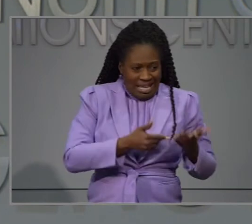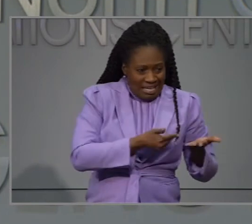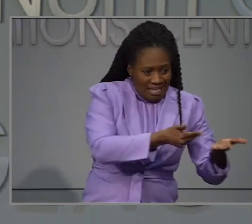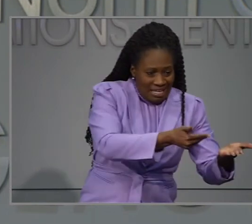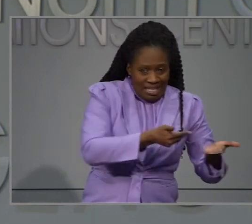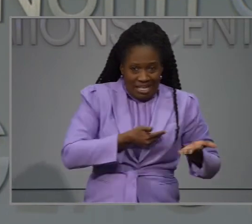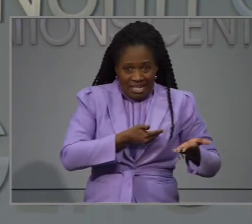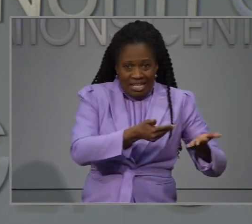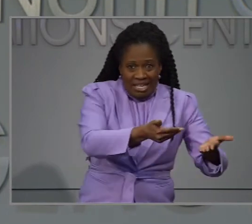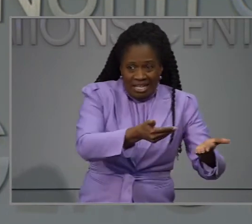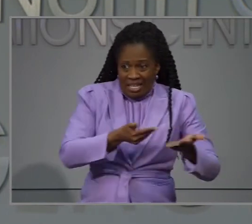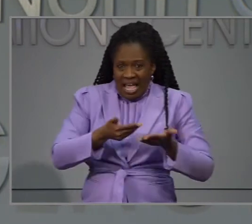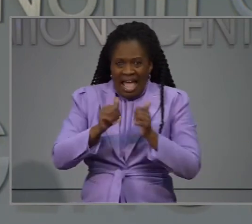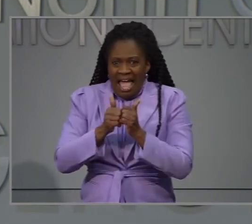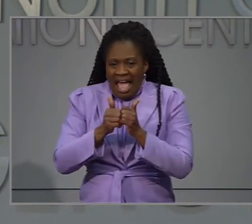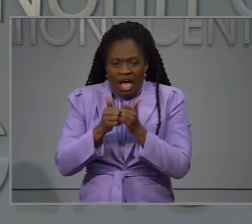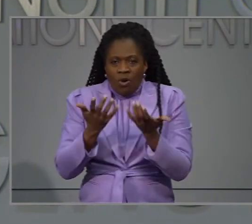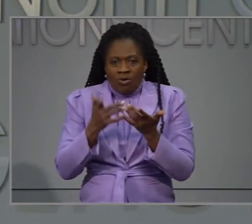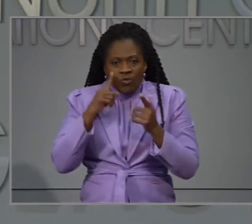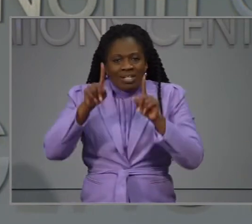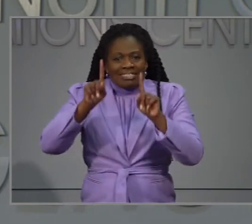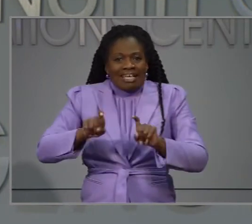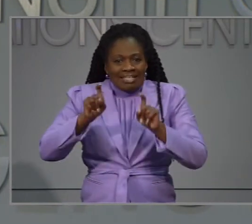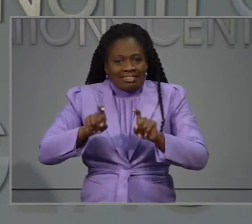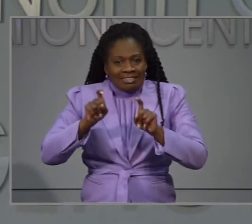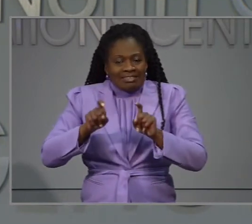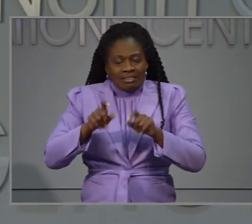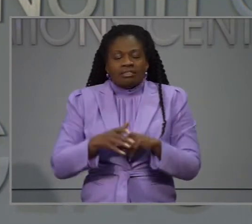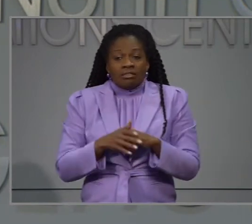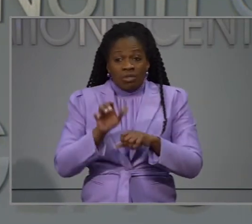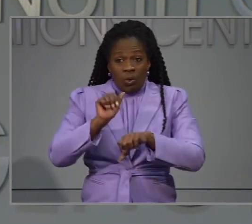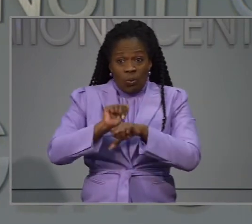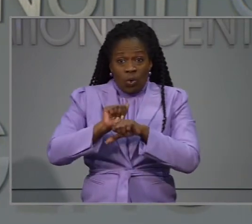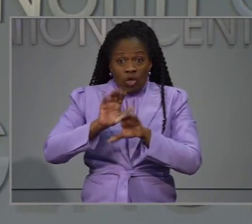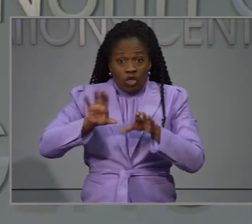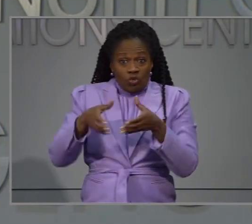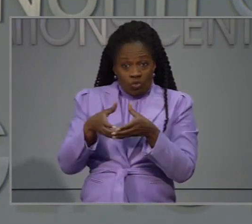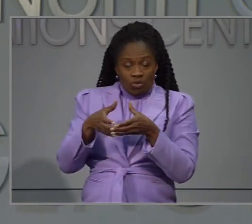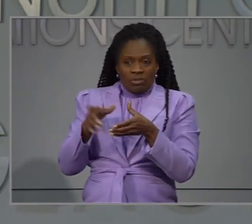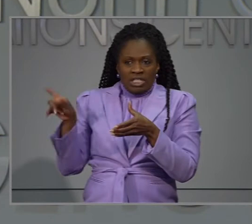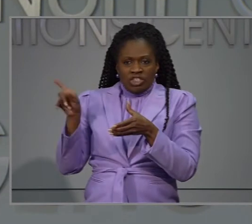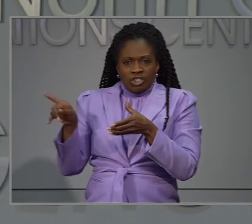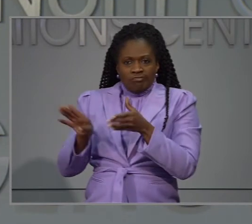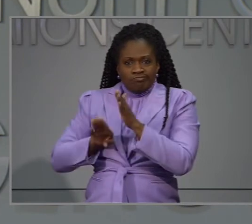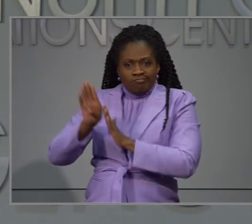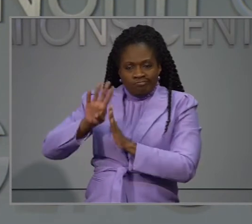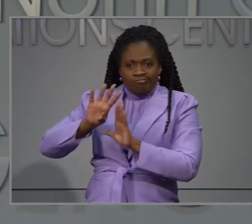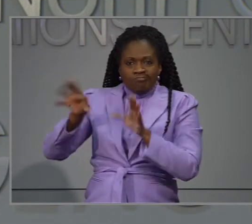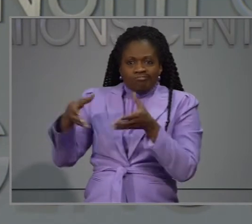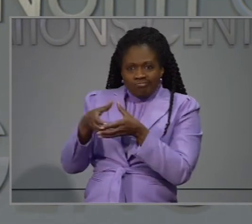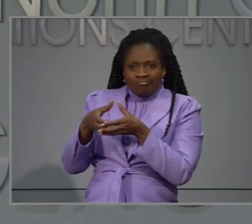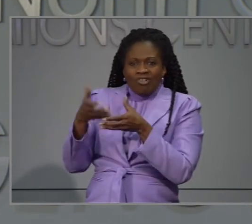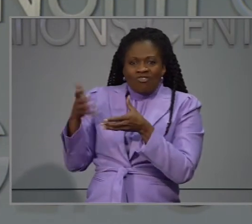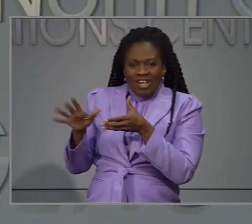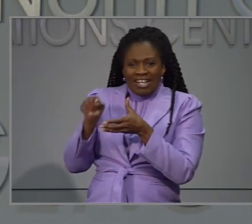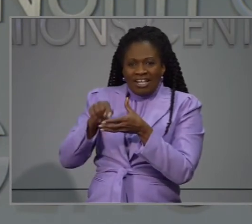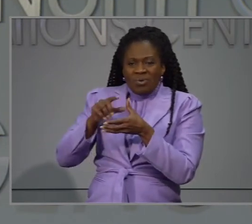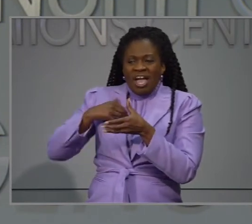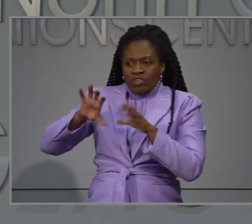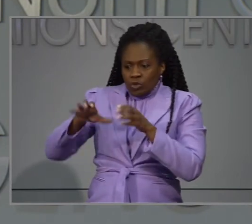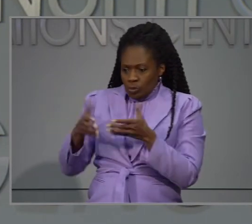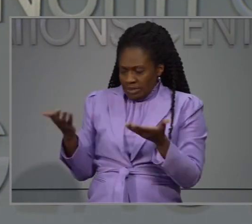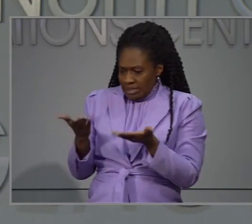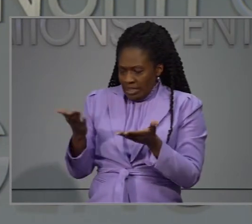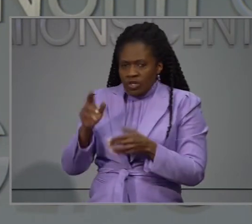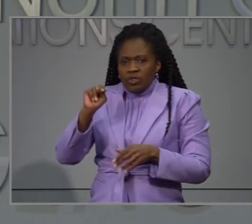muertes muestras y mandarlas al laboratorio para que le hagan la prueba pero el grupo de trabajo que ha reunido la doctora